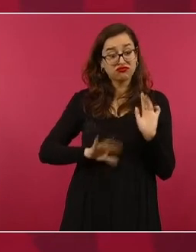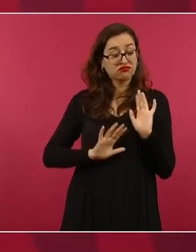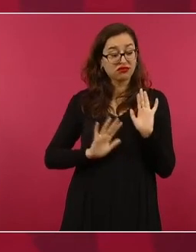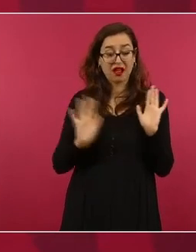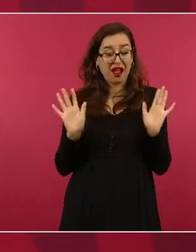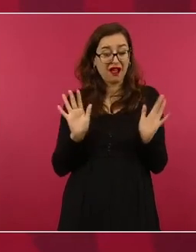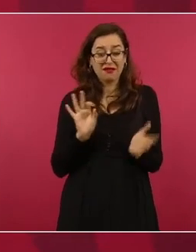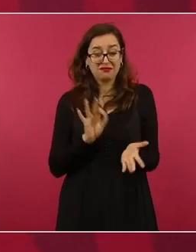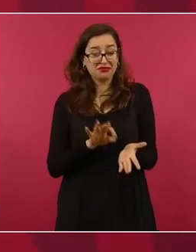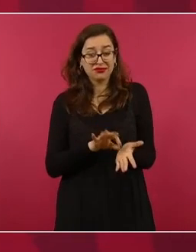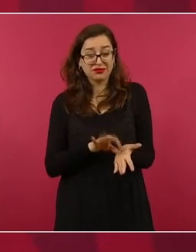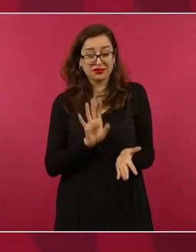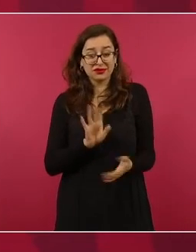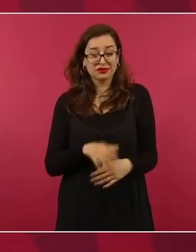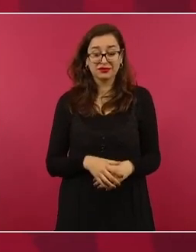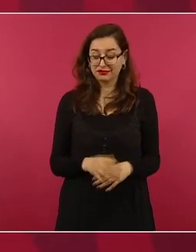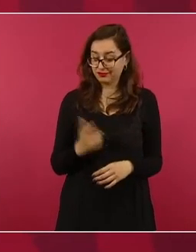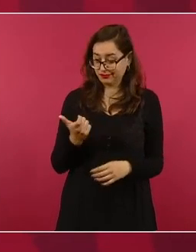es